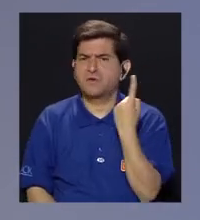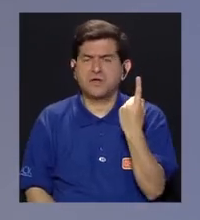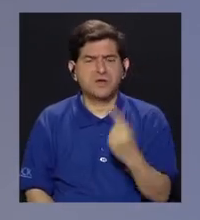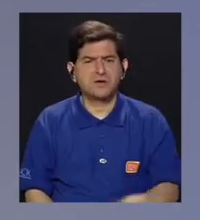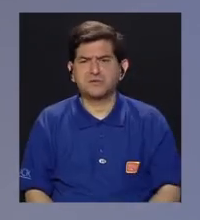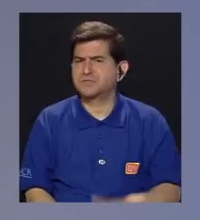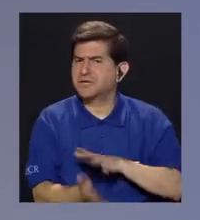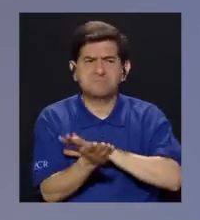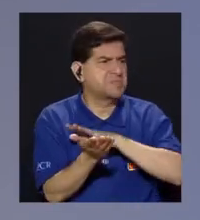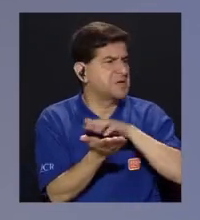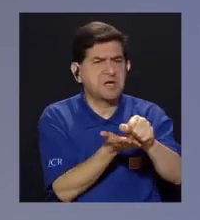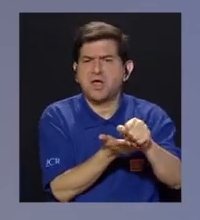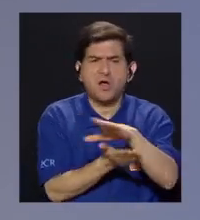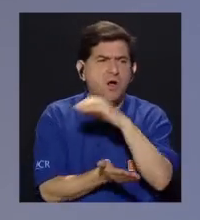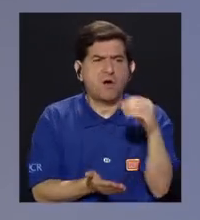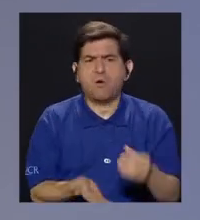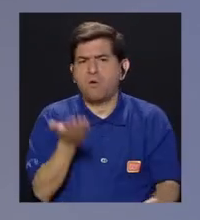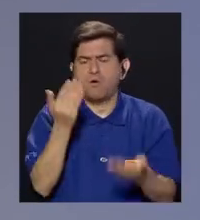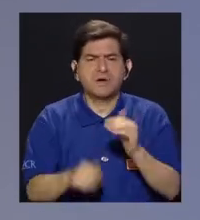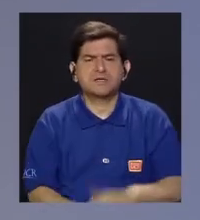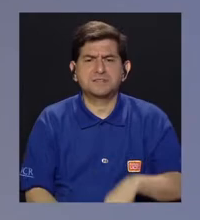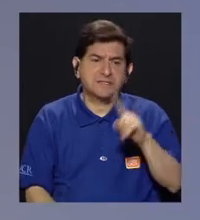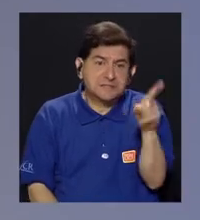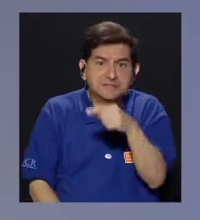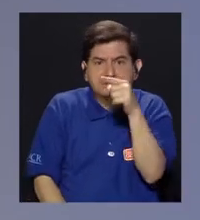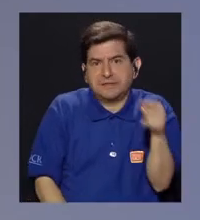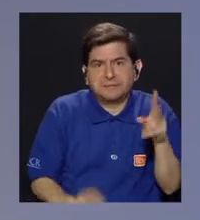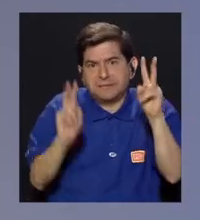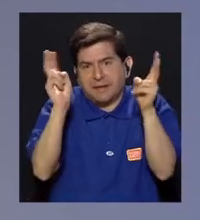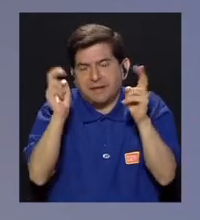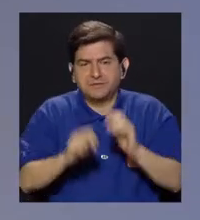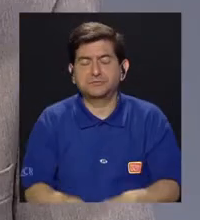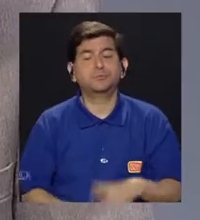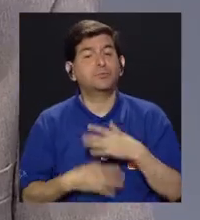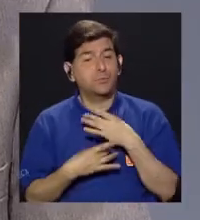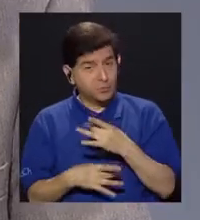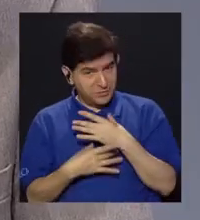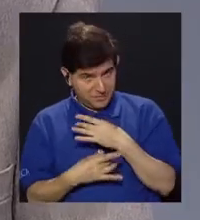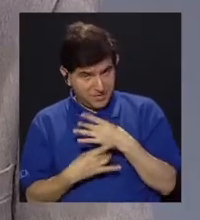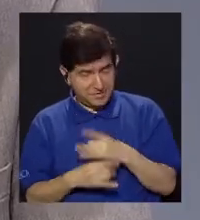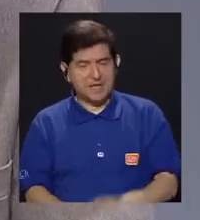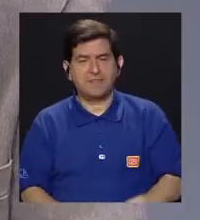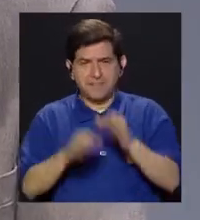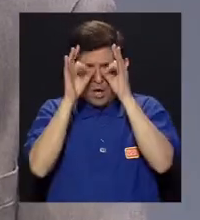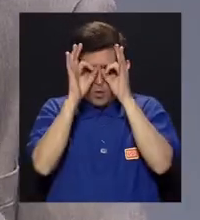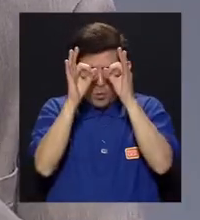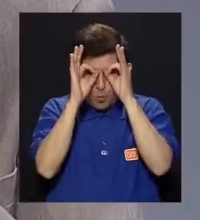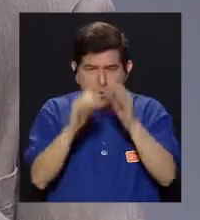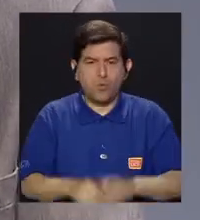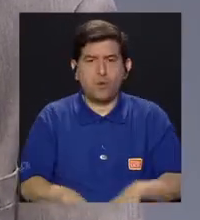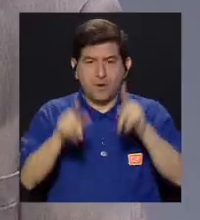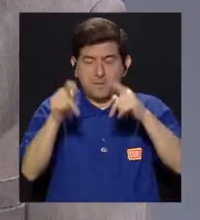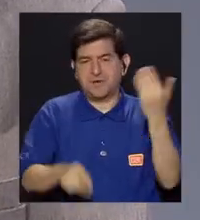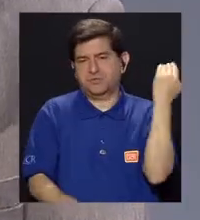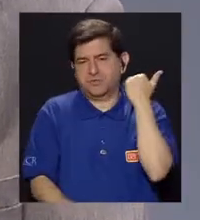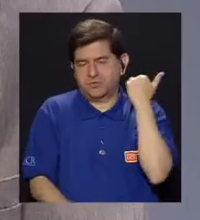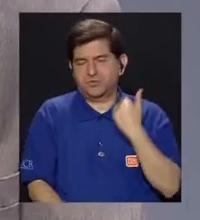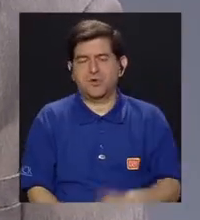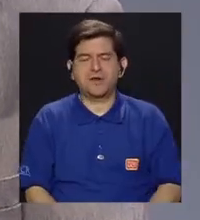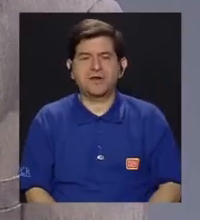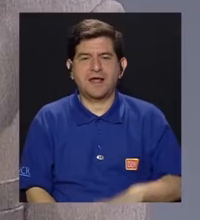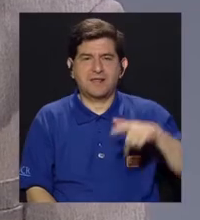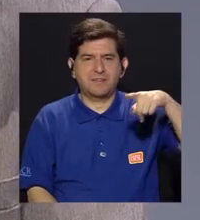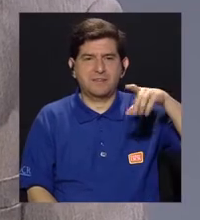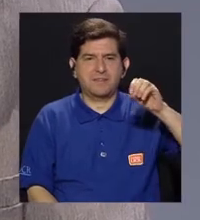son de algún modo destruidos o des indexados por decirlo de una manera es interesante porque google para las víctimas de